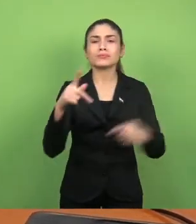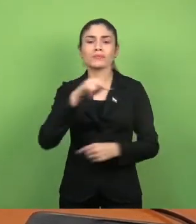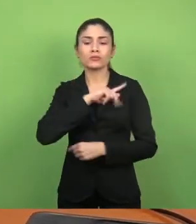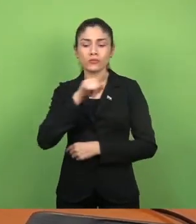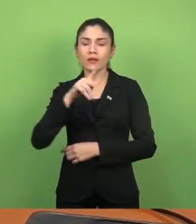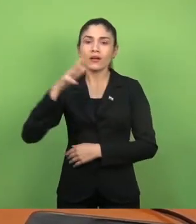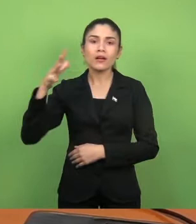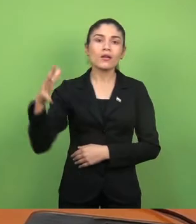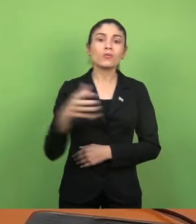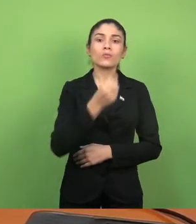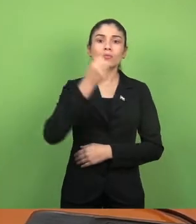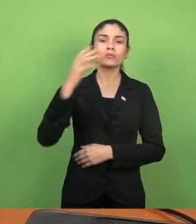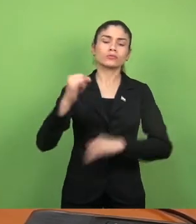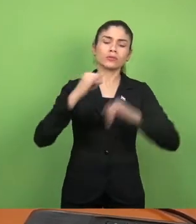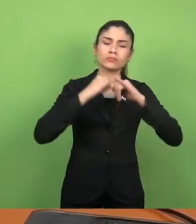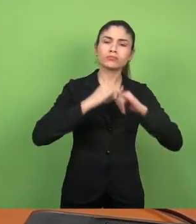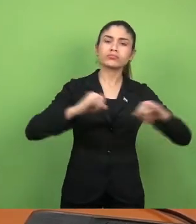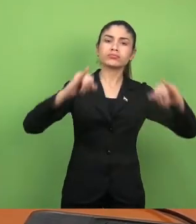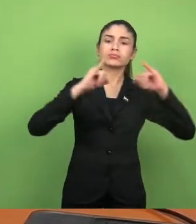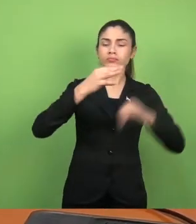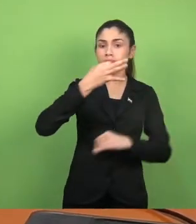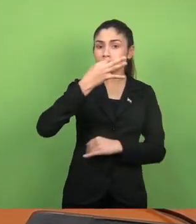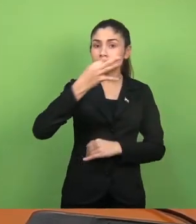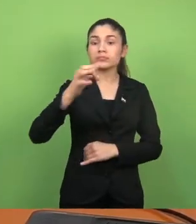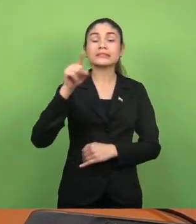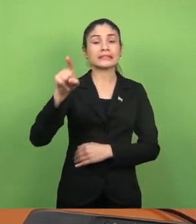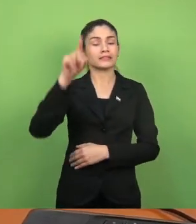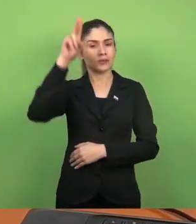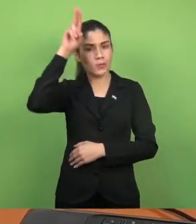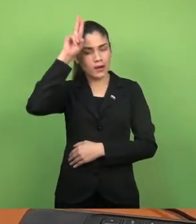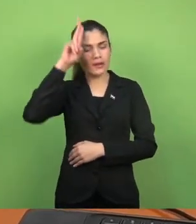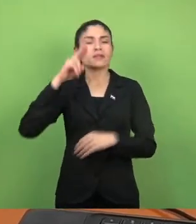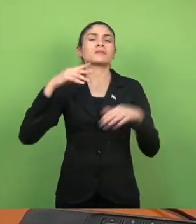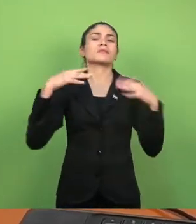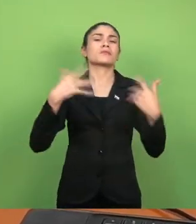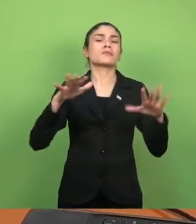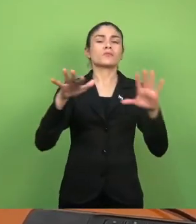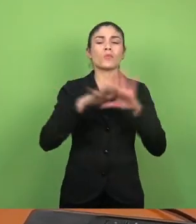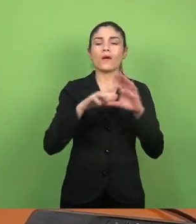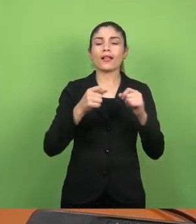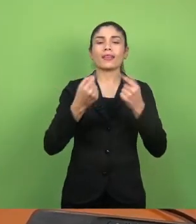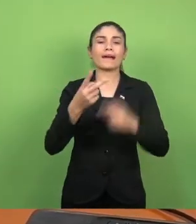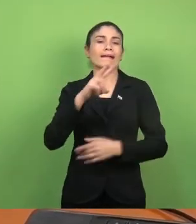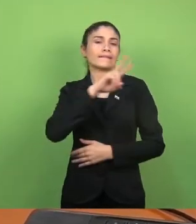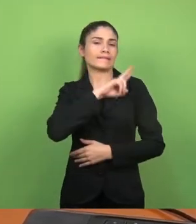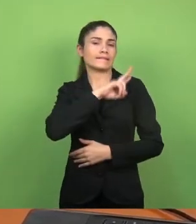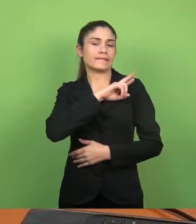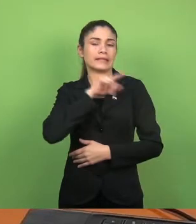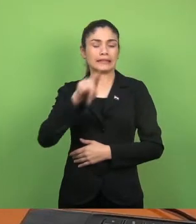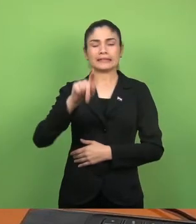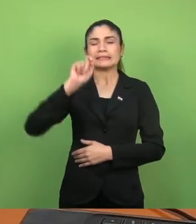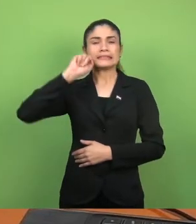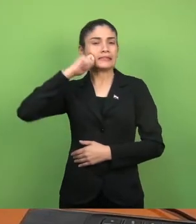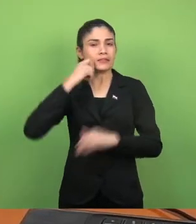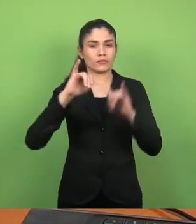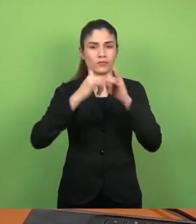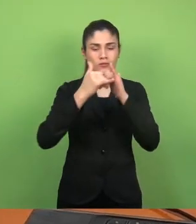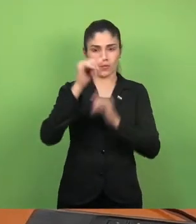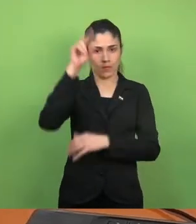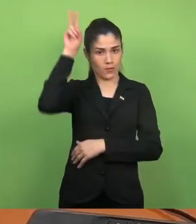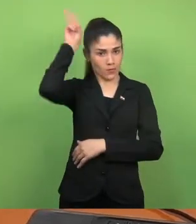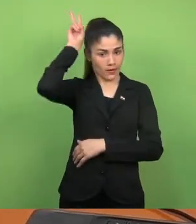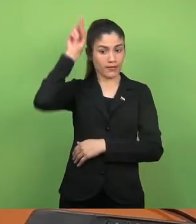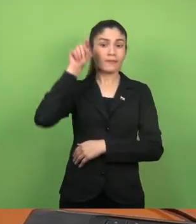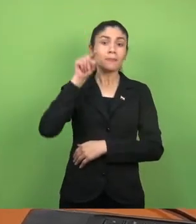kakuaáva pytépe mamóre imehápe reipurúva ha remoingovéva ko ñane ñe'ẽ porãite ndéve